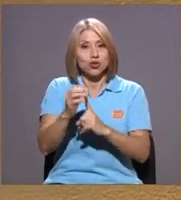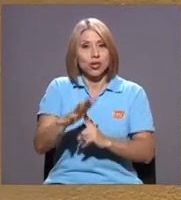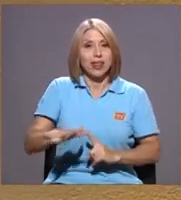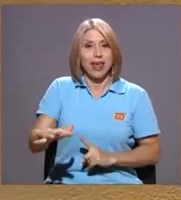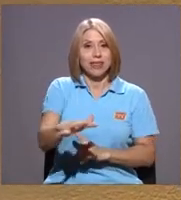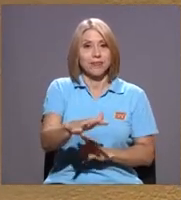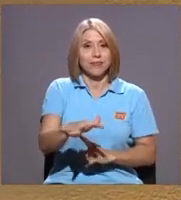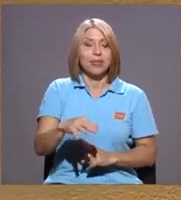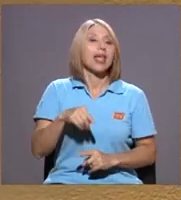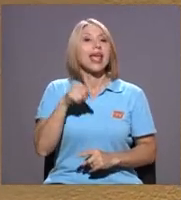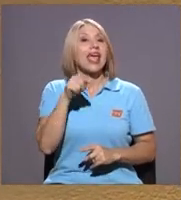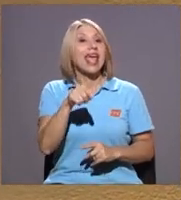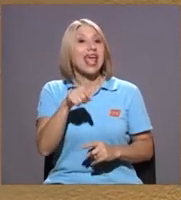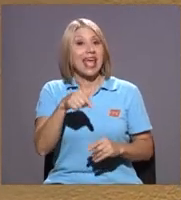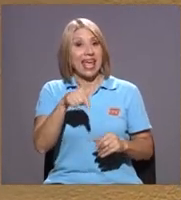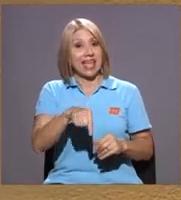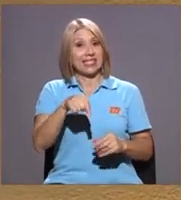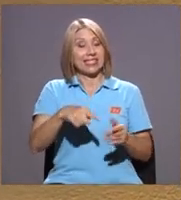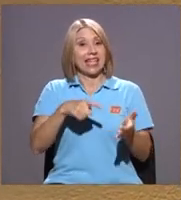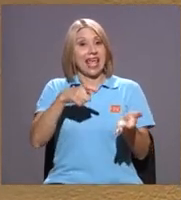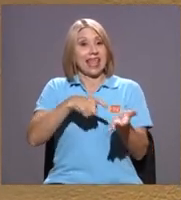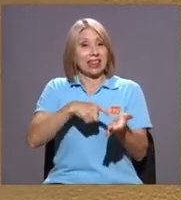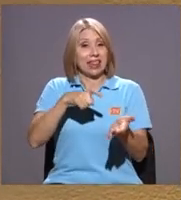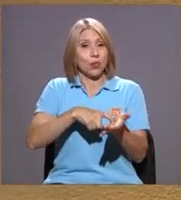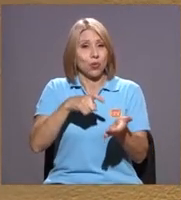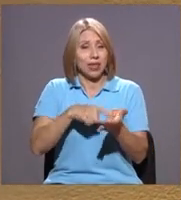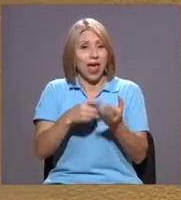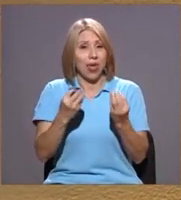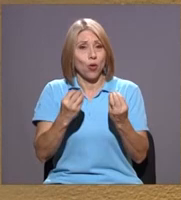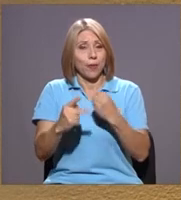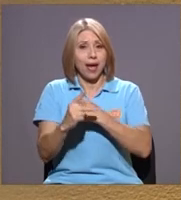Este endeudado país, ¿cómo